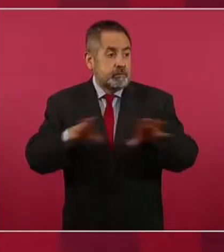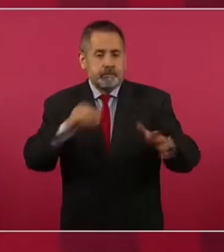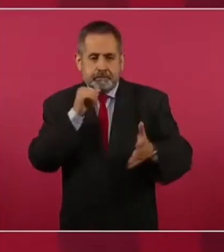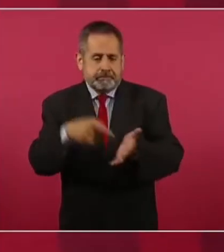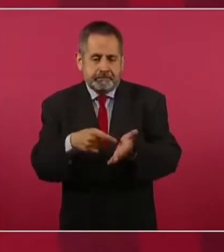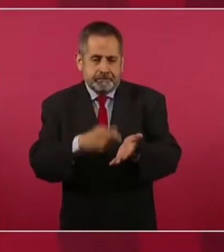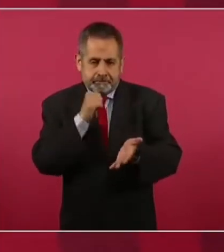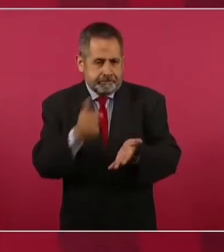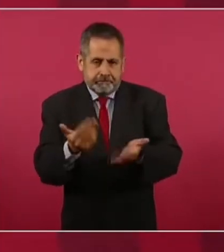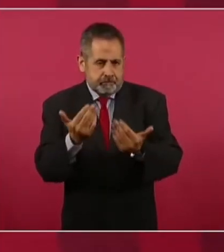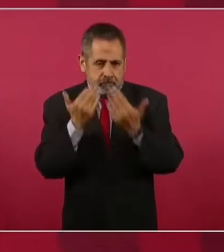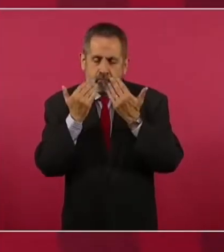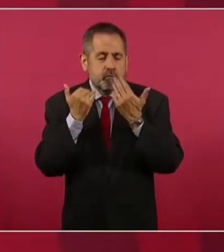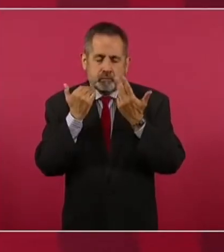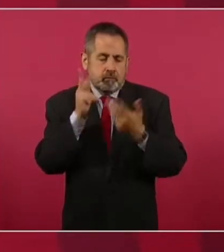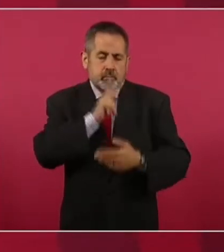datos.